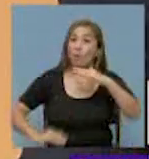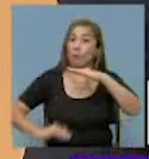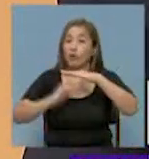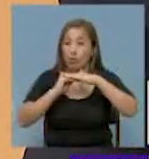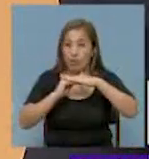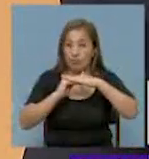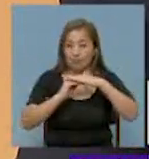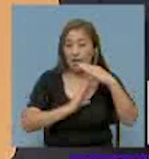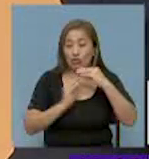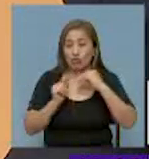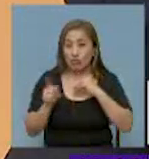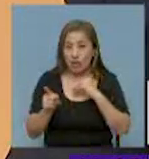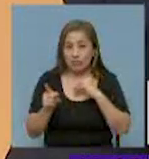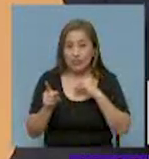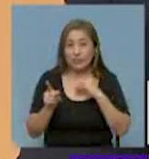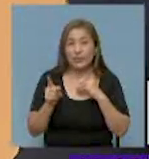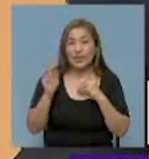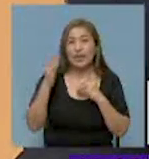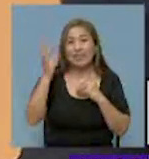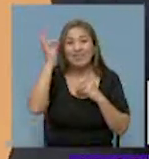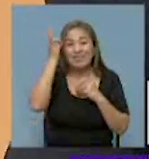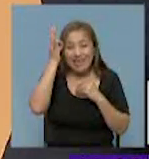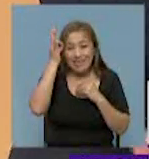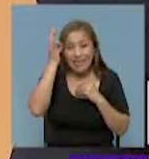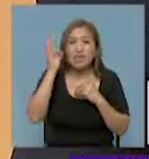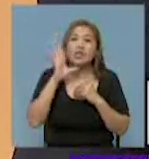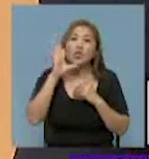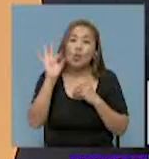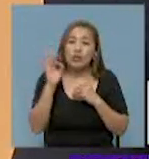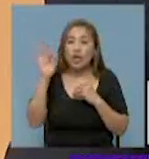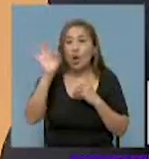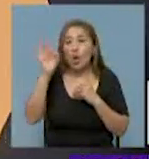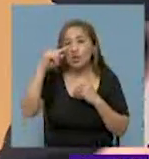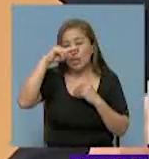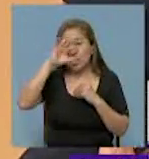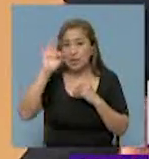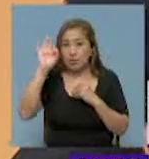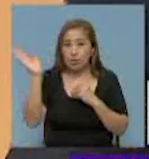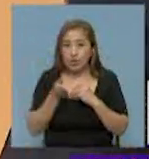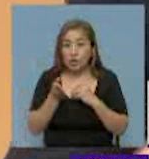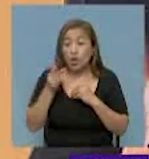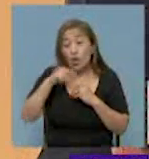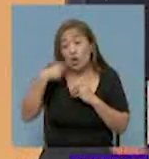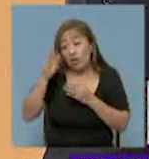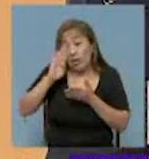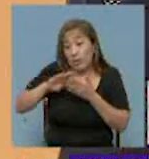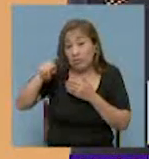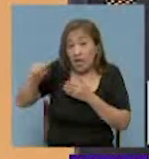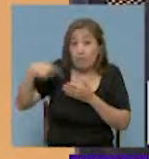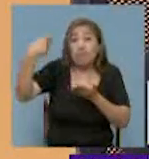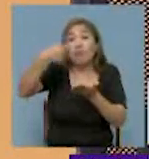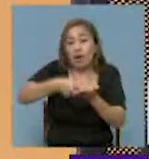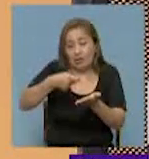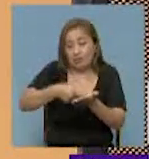ahora para la ayuda claro que son 30 50 o 70 por ciento el resto tiene y por ese lo